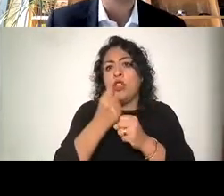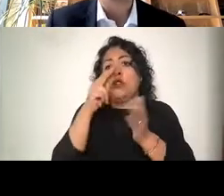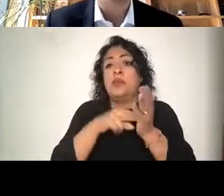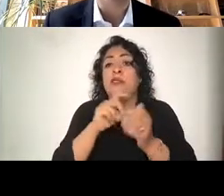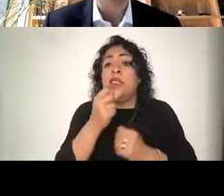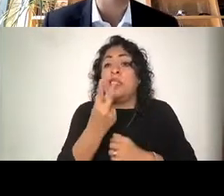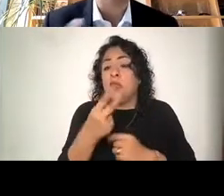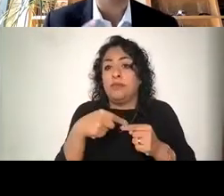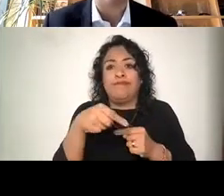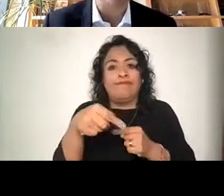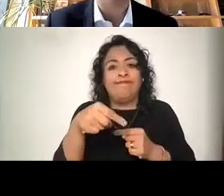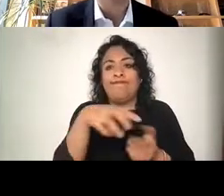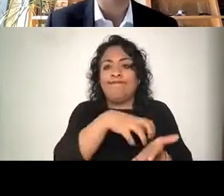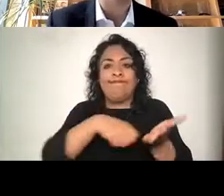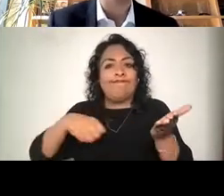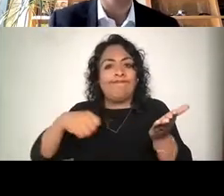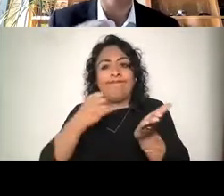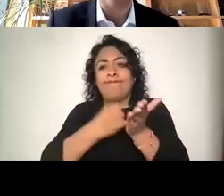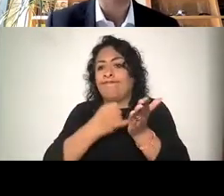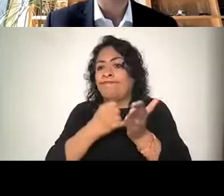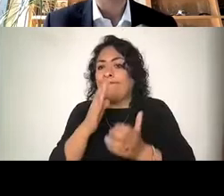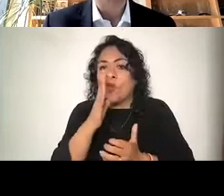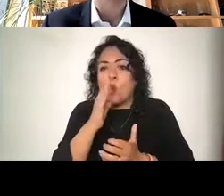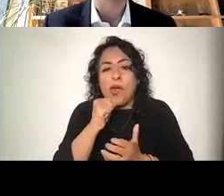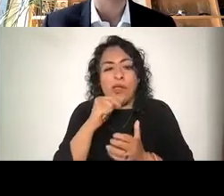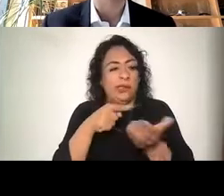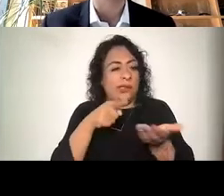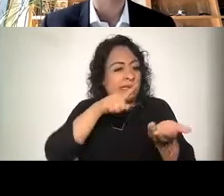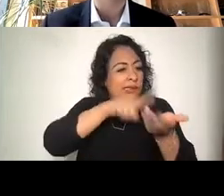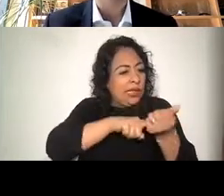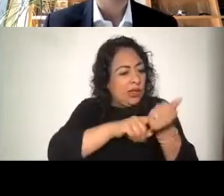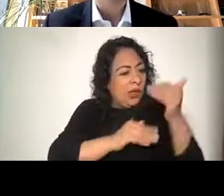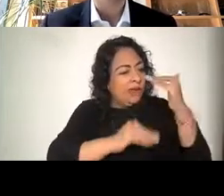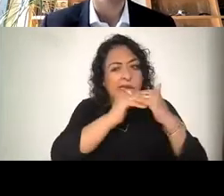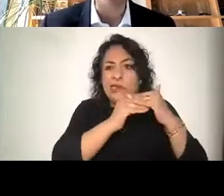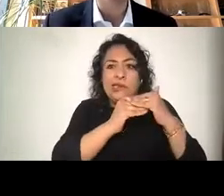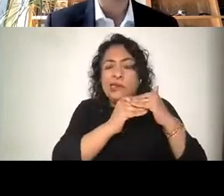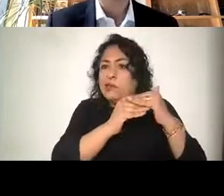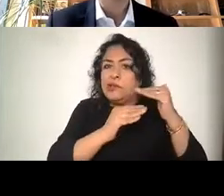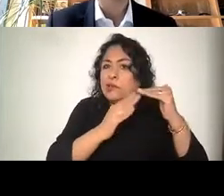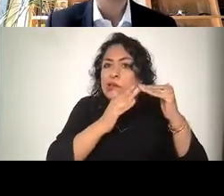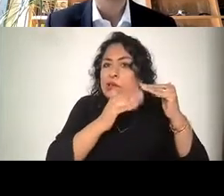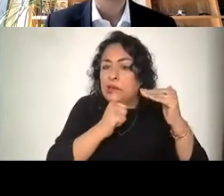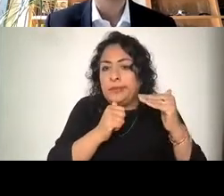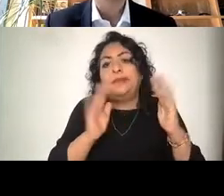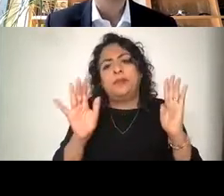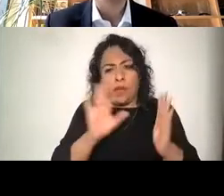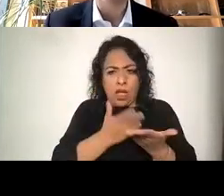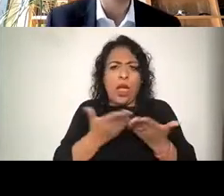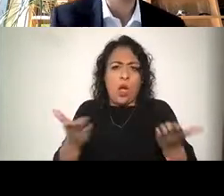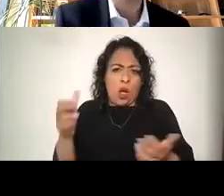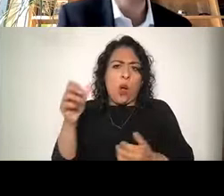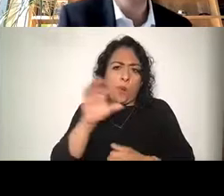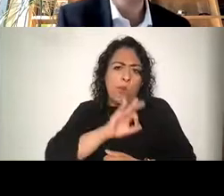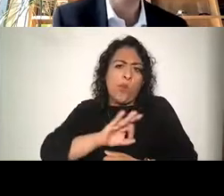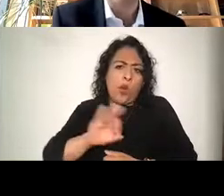no lo van a poder deducir o posiblemente ya no quepa en este nuevo límite, podrían hacerlo ahora, podrían